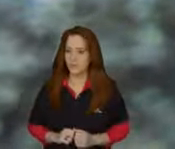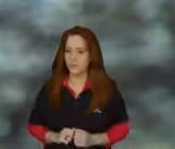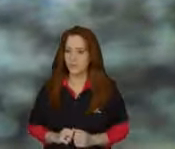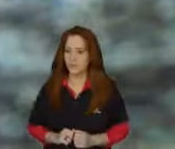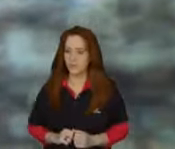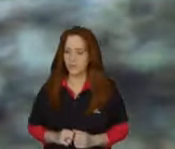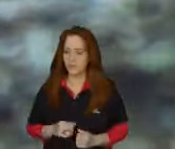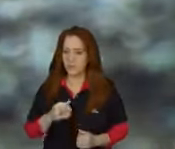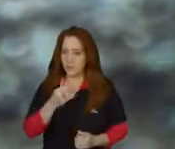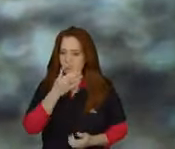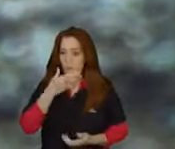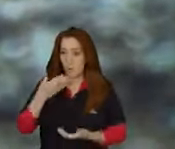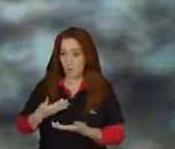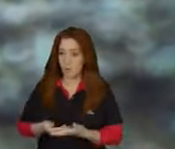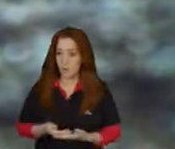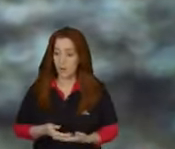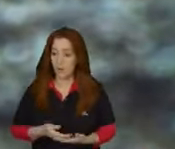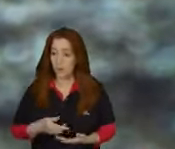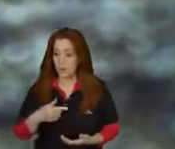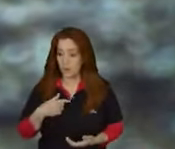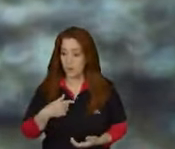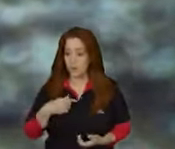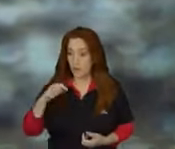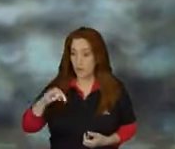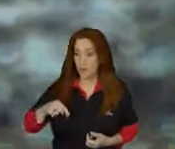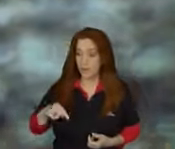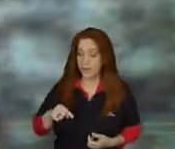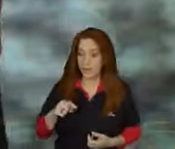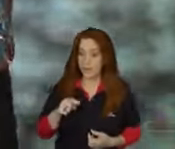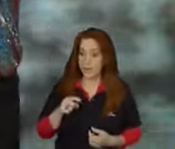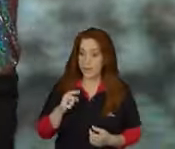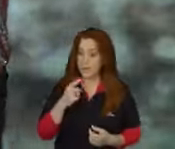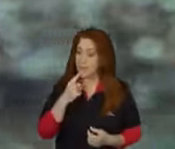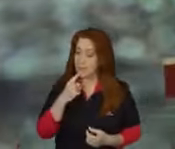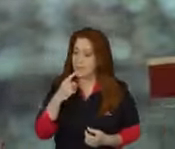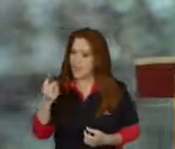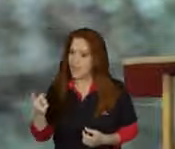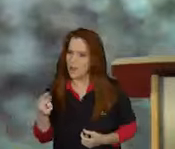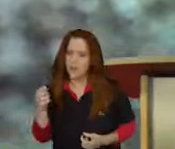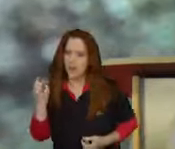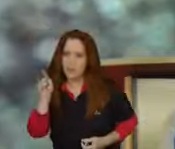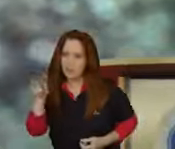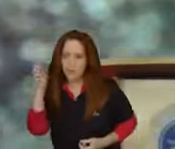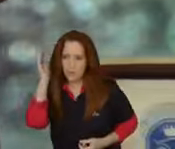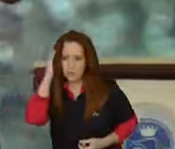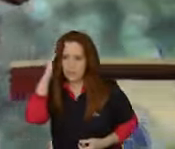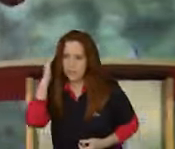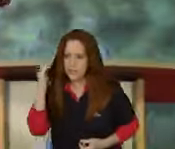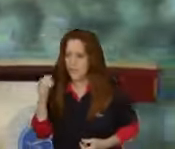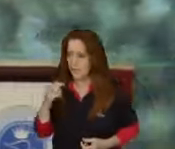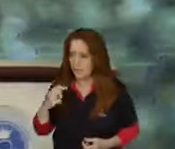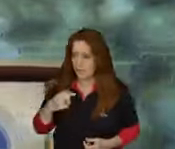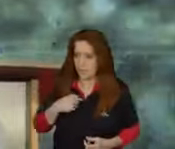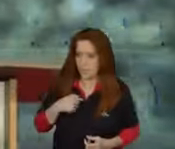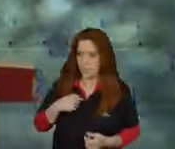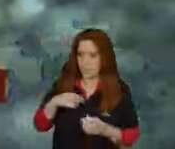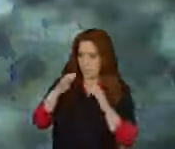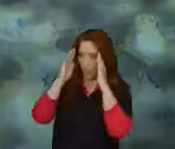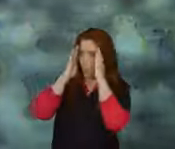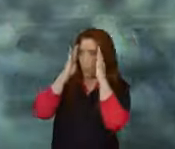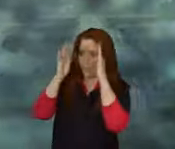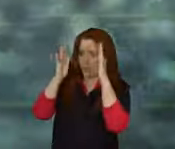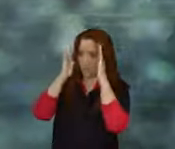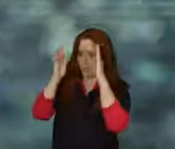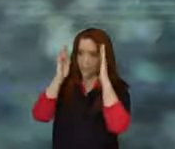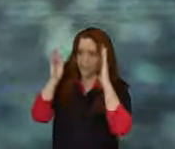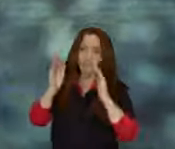Bueno, aquí respondo como me has pedido. Piensas que ya no te escucho, piensas que de ti me olvido. No es así, te equivocas, quizás tus fuerzas son